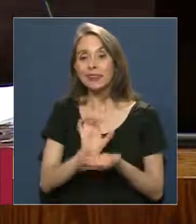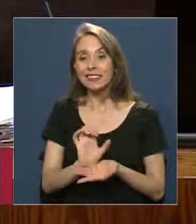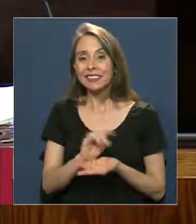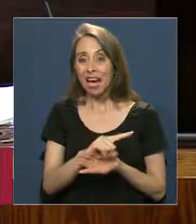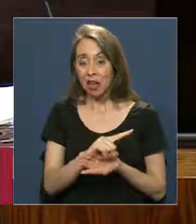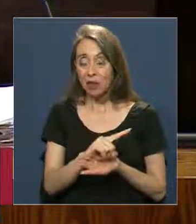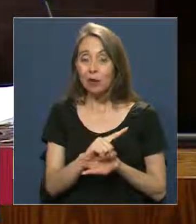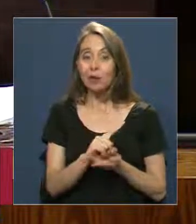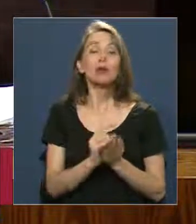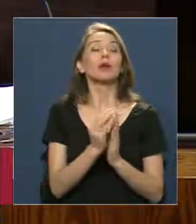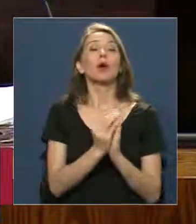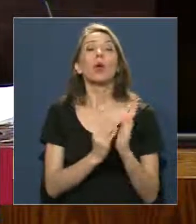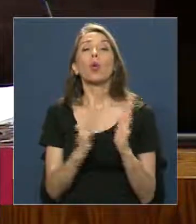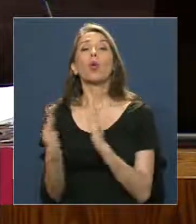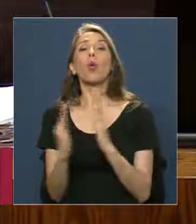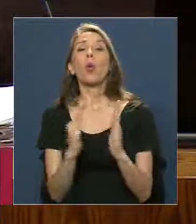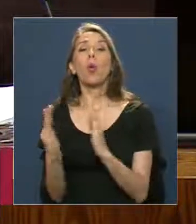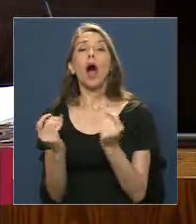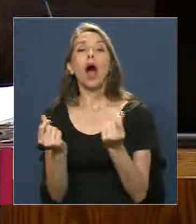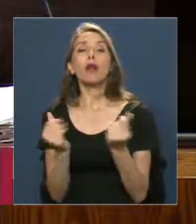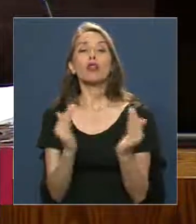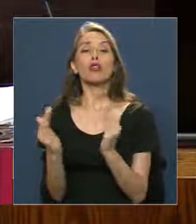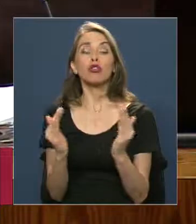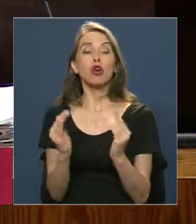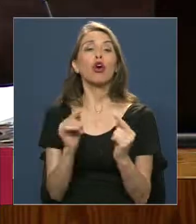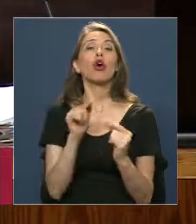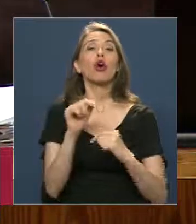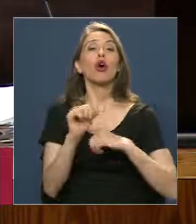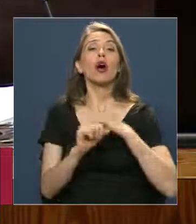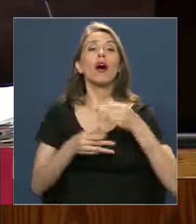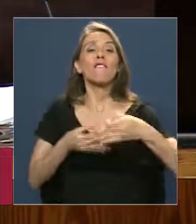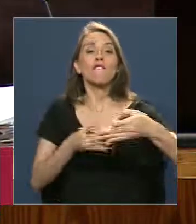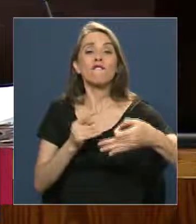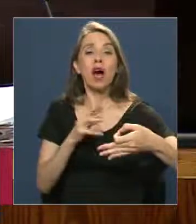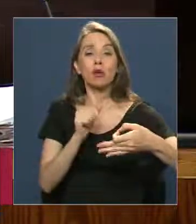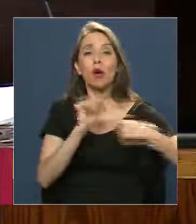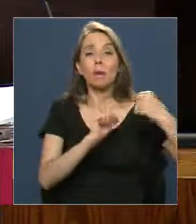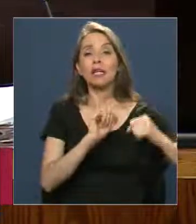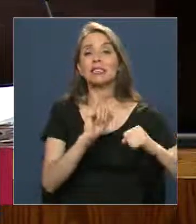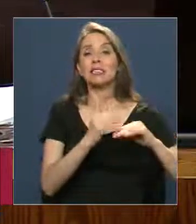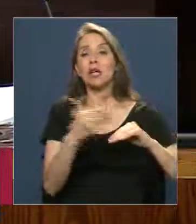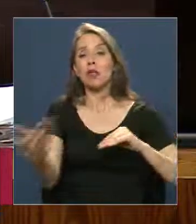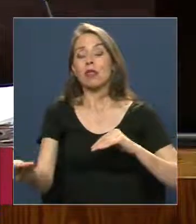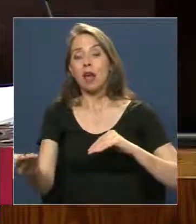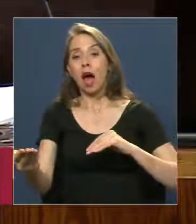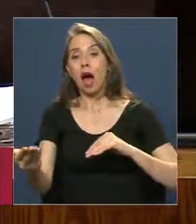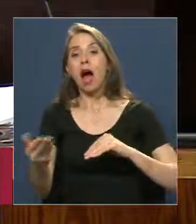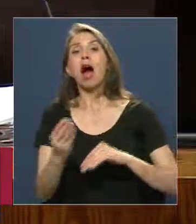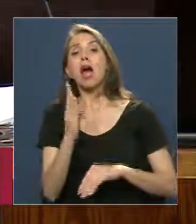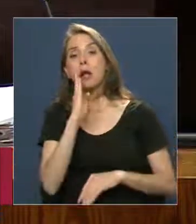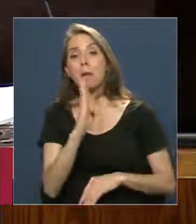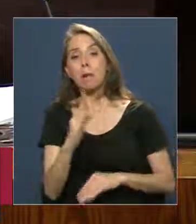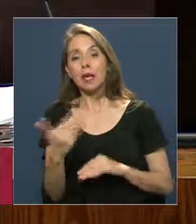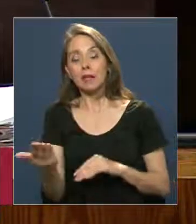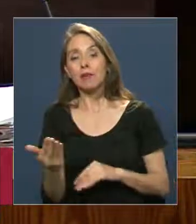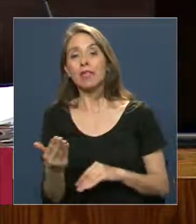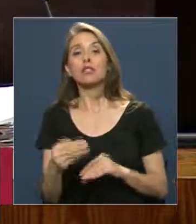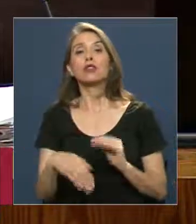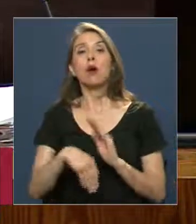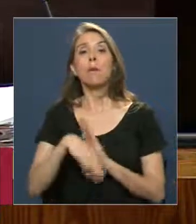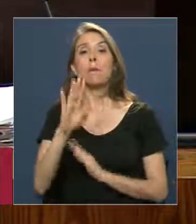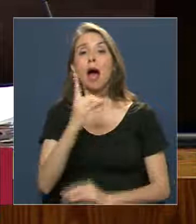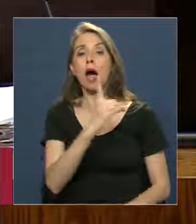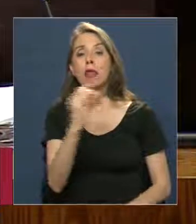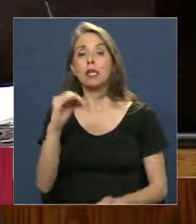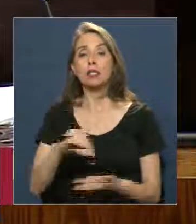para efectos prácticos de considerar a qué empresas se les va a otorgar este beneficio, y me refiero a aquellas que superan las 100.000 UF